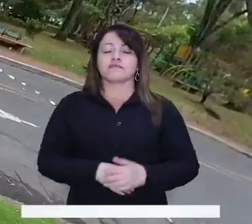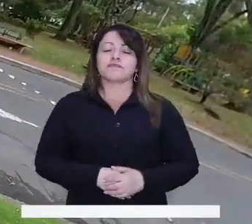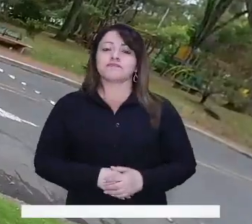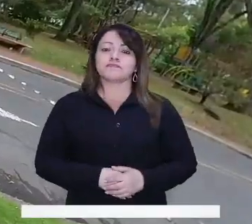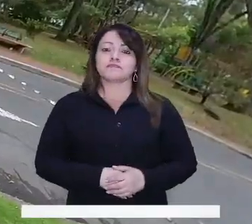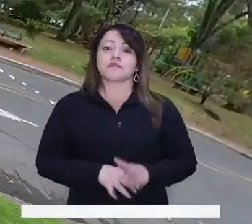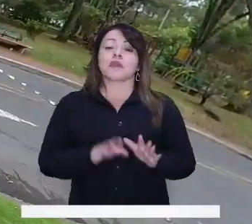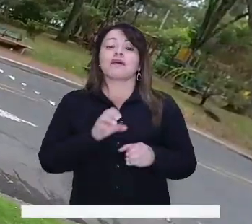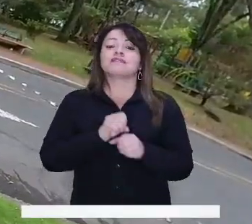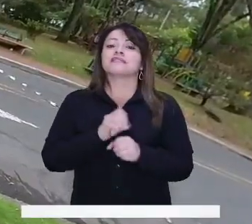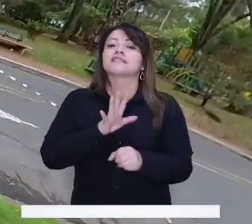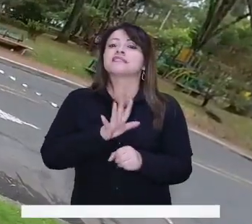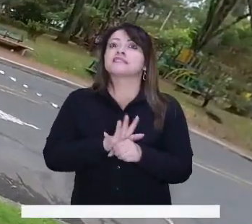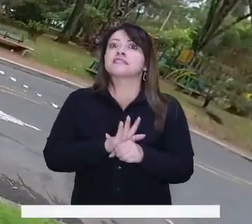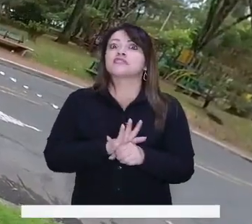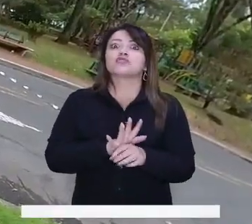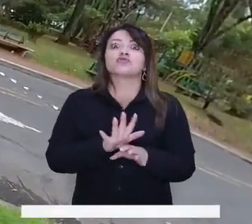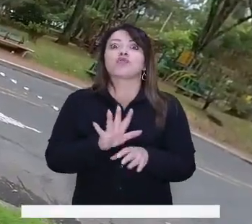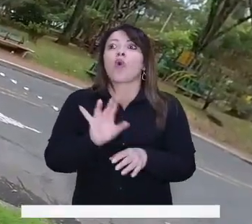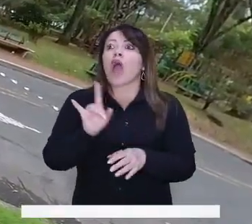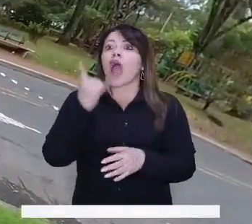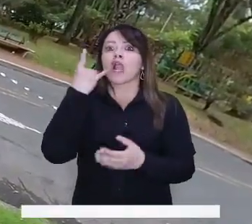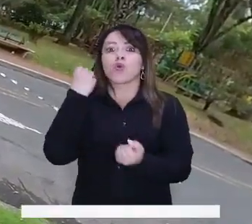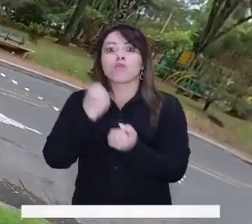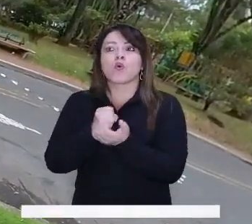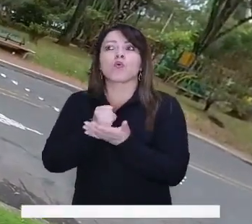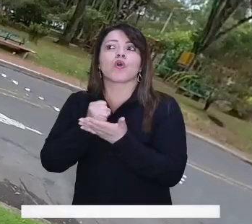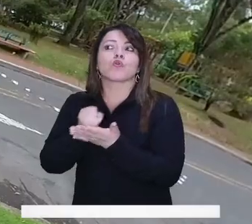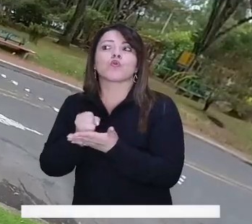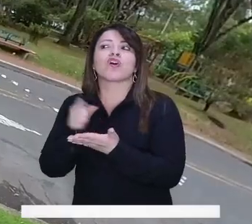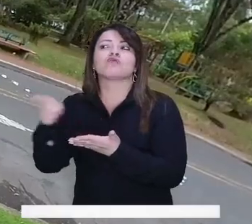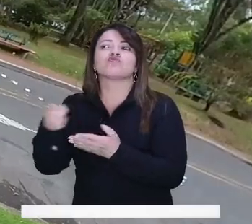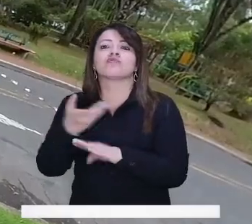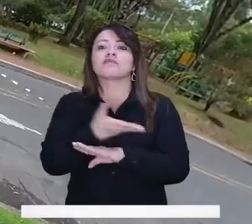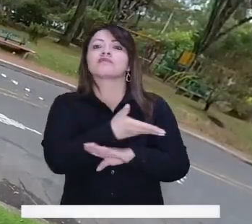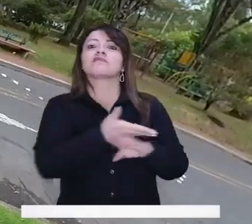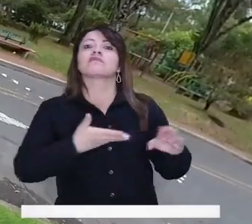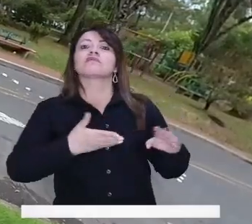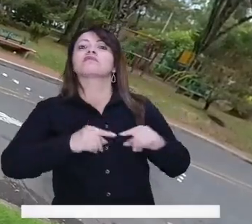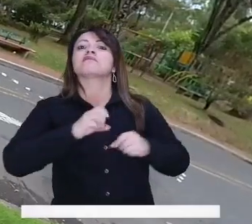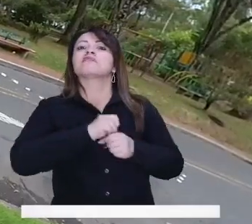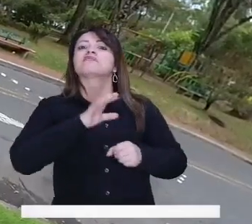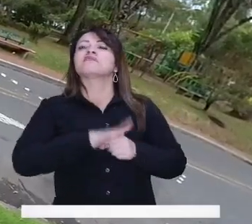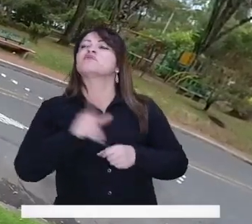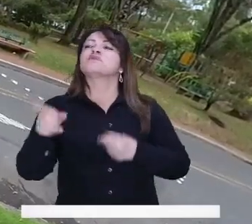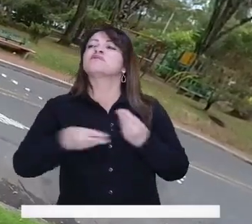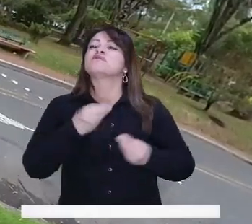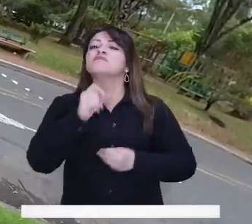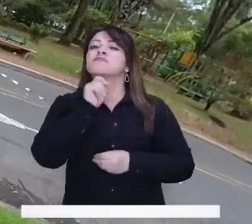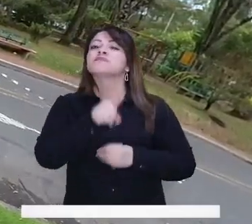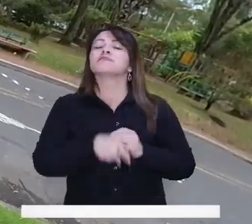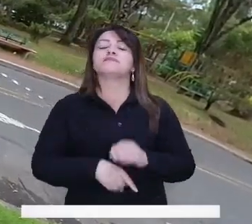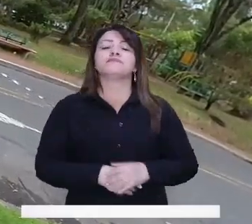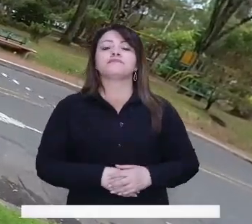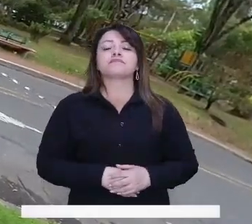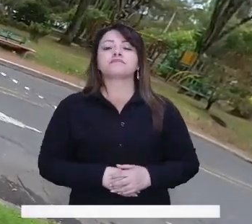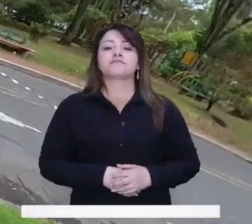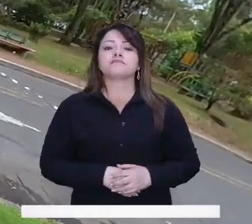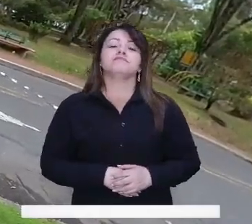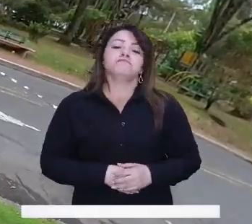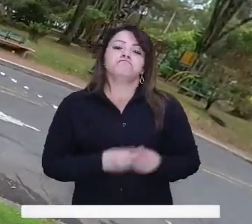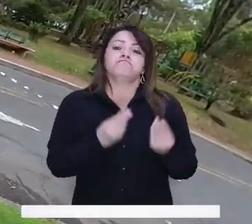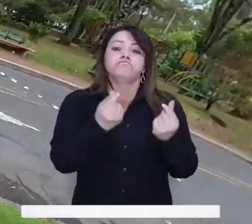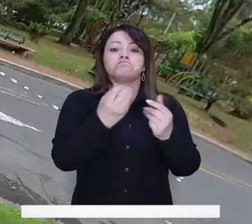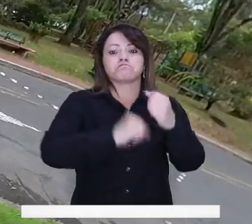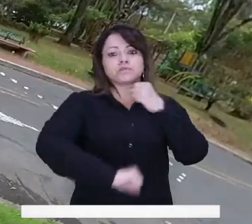caso de que el distrito pudiera hacer algo por usted en una emergencia climática, ¿usted qué le pediría? Sí, claro. Por un